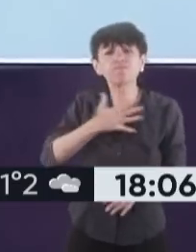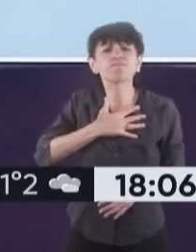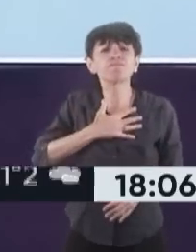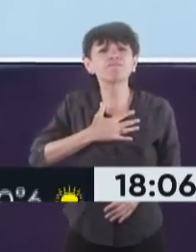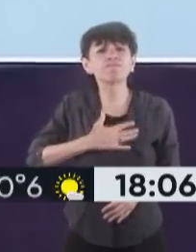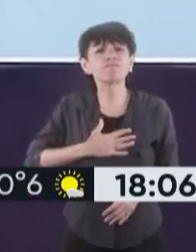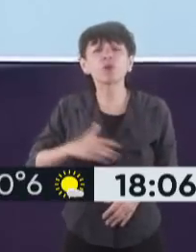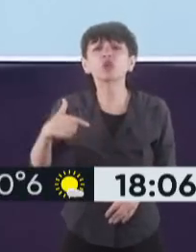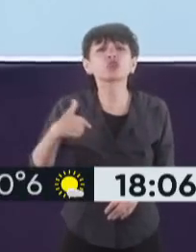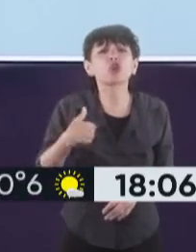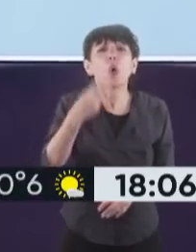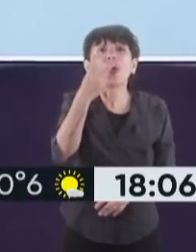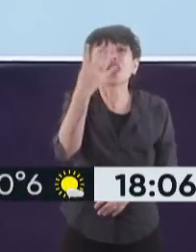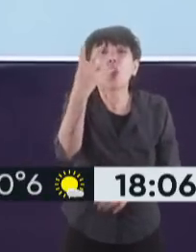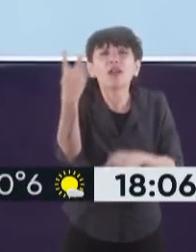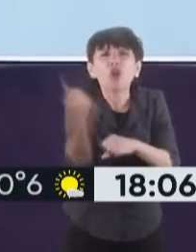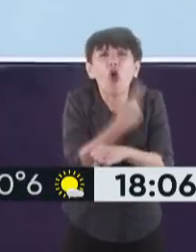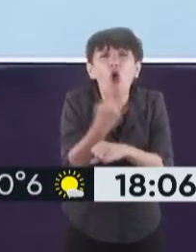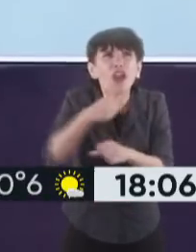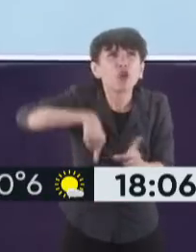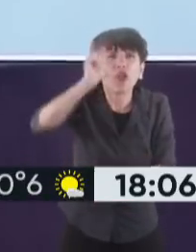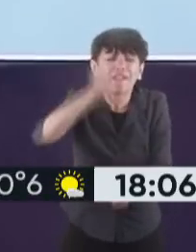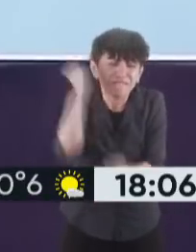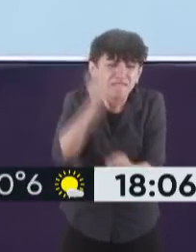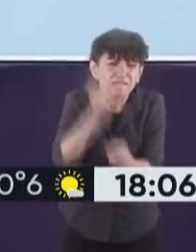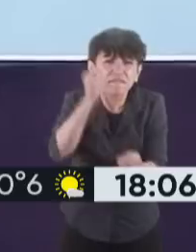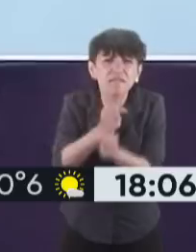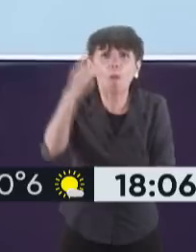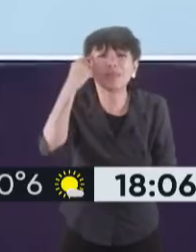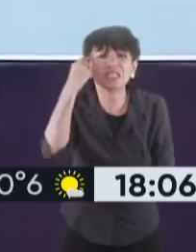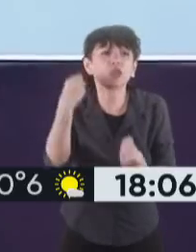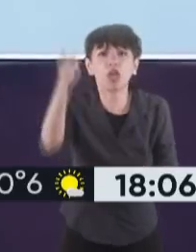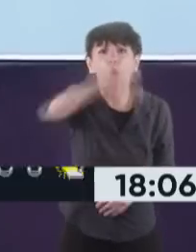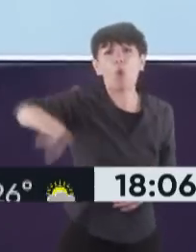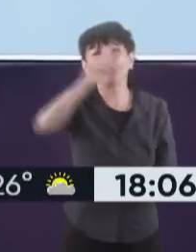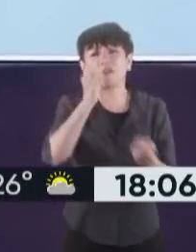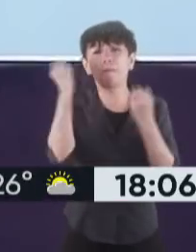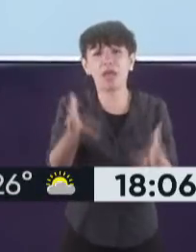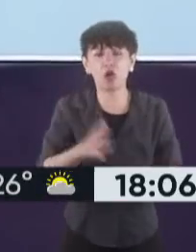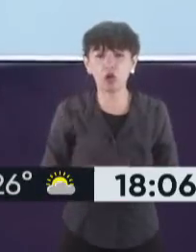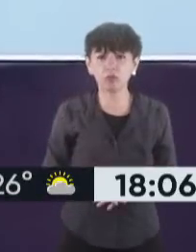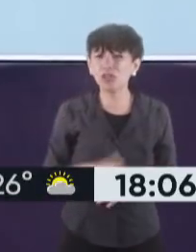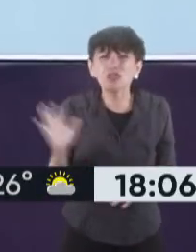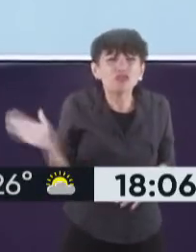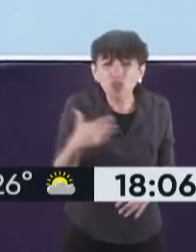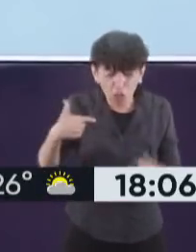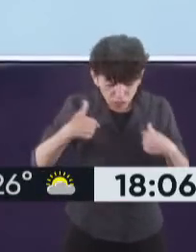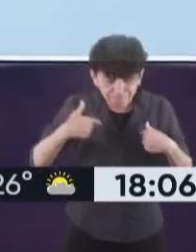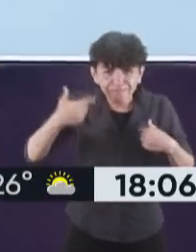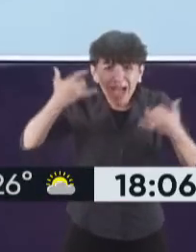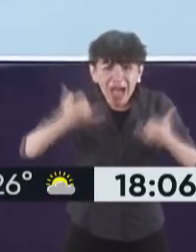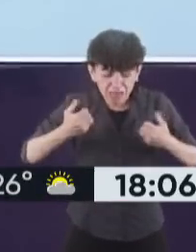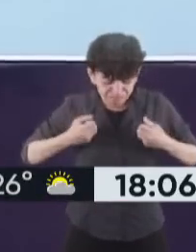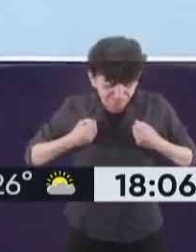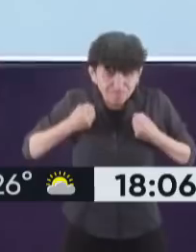las 24 horas de cada día mío pensando y trabajando por ustedes. Puse todo lo que pude de mí para que ustedes